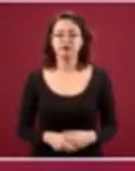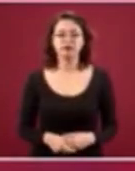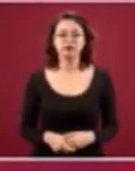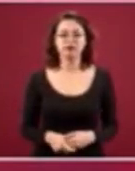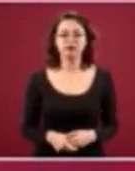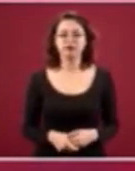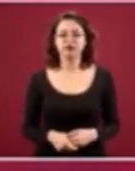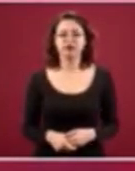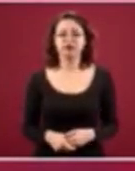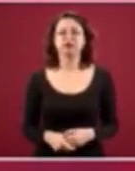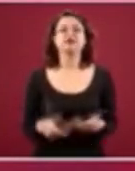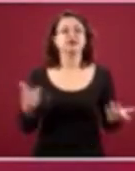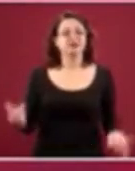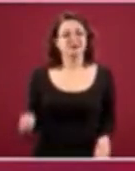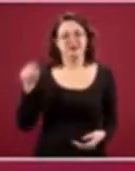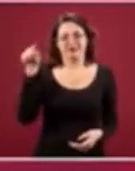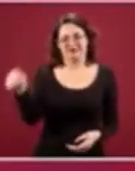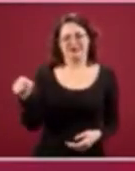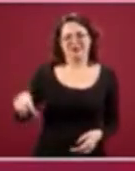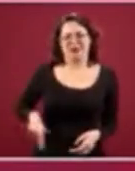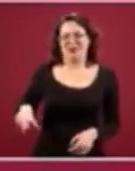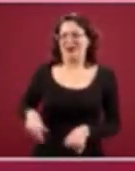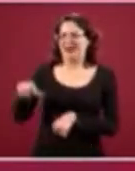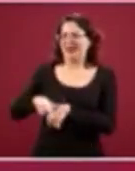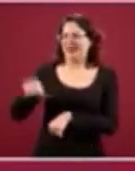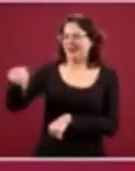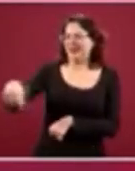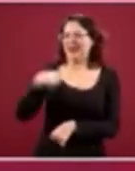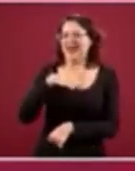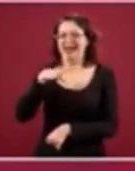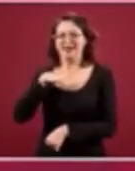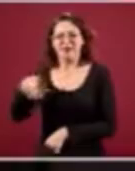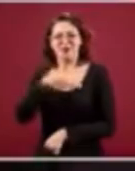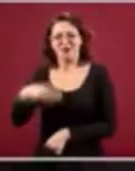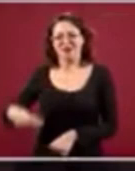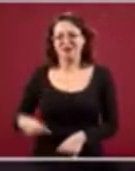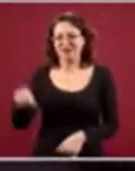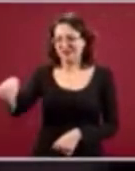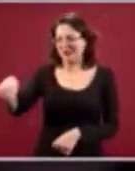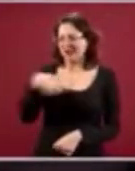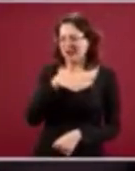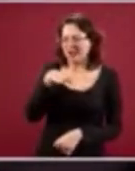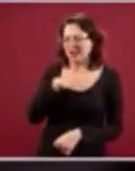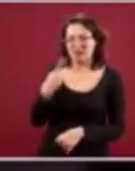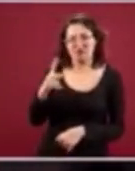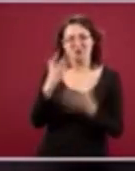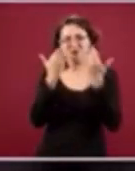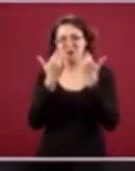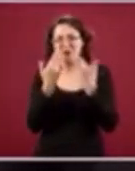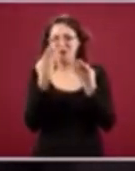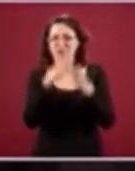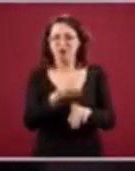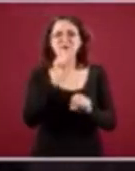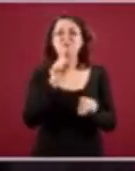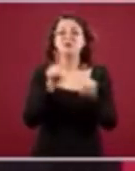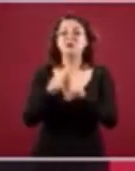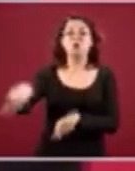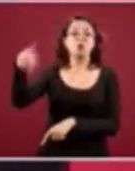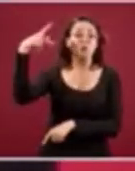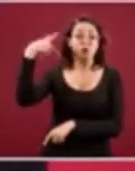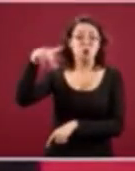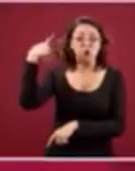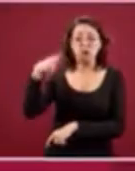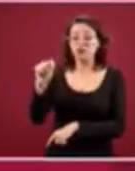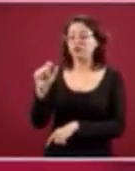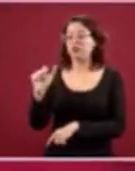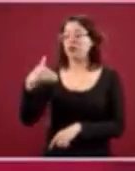y es cabecera municipal. Antier también, Pahuatlán, Puebla, no hay.